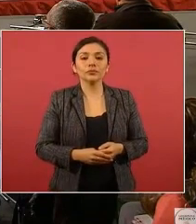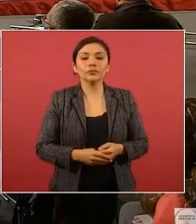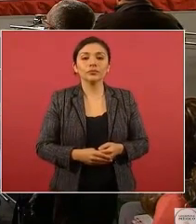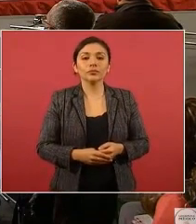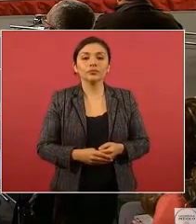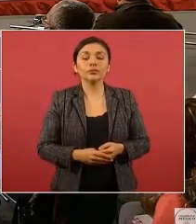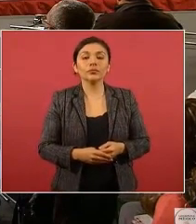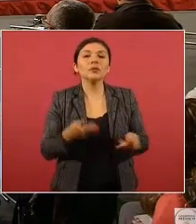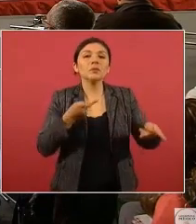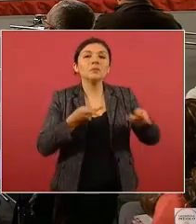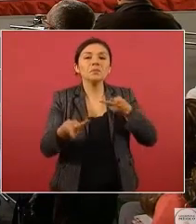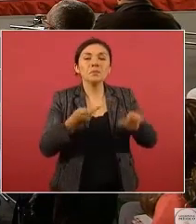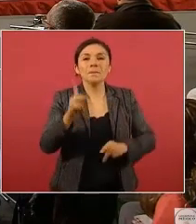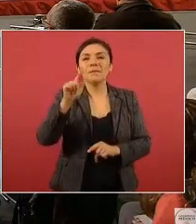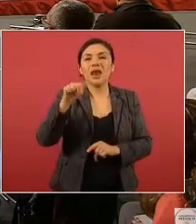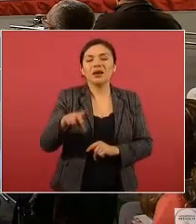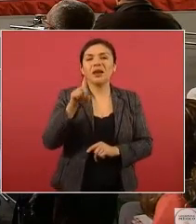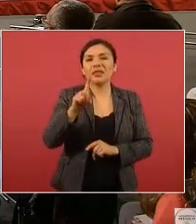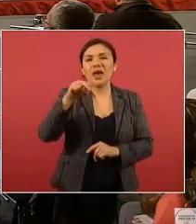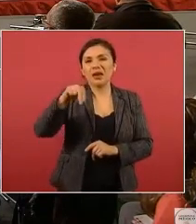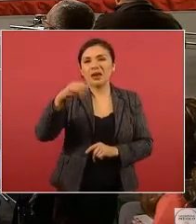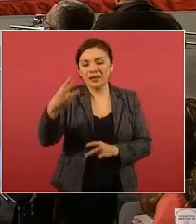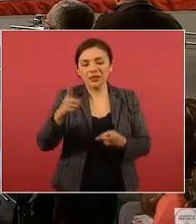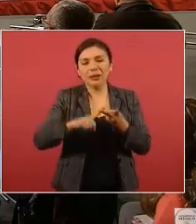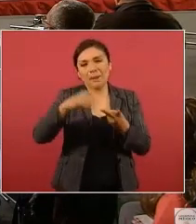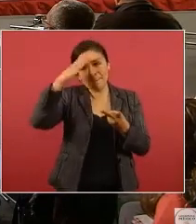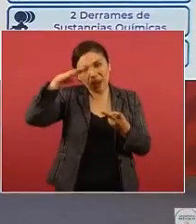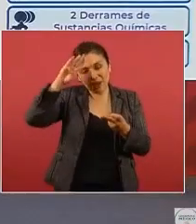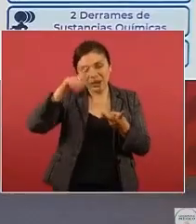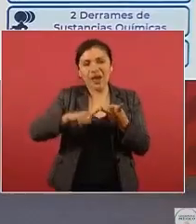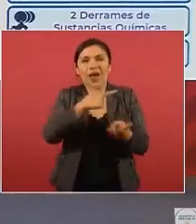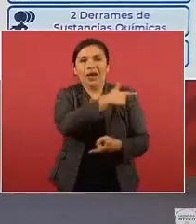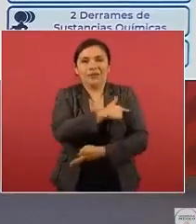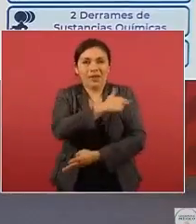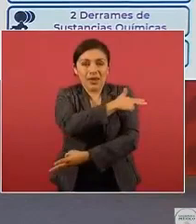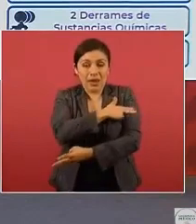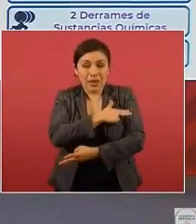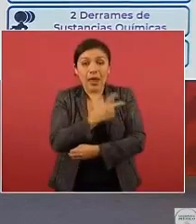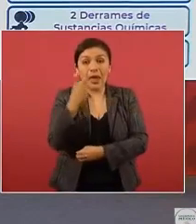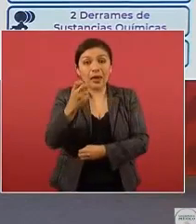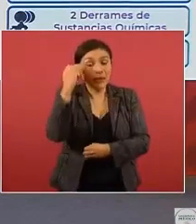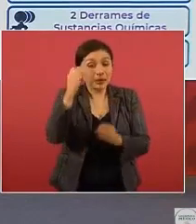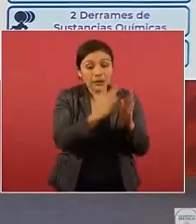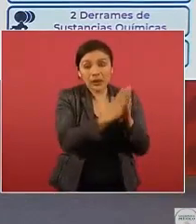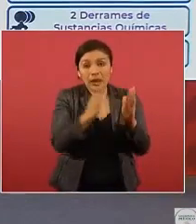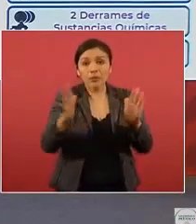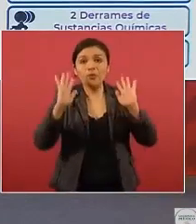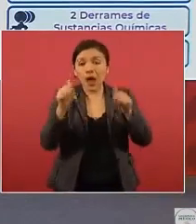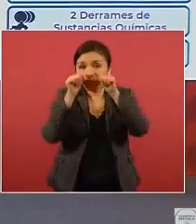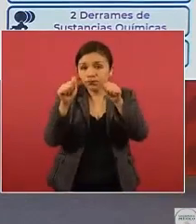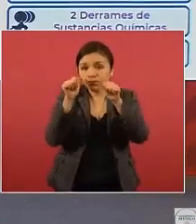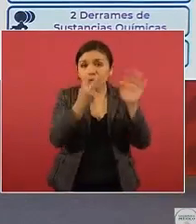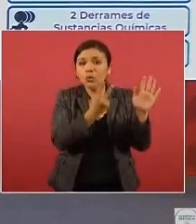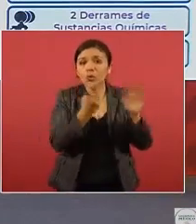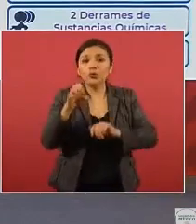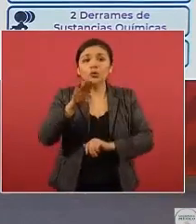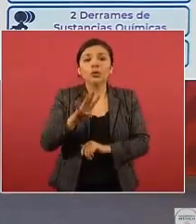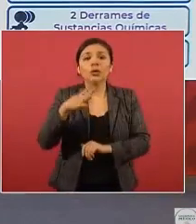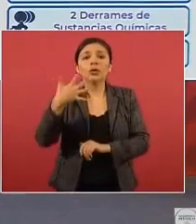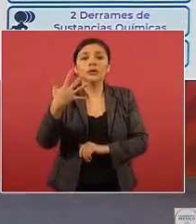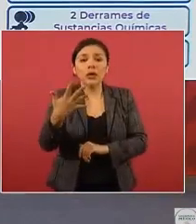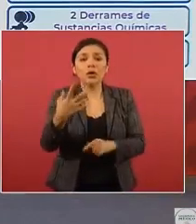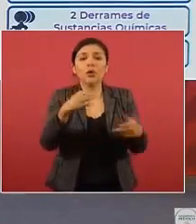al plan dn3 plan marina y plan de la guardia nacional en este período se atendieron 295